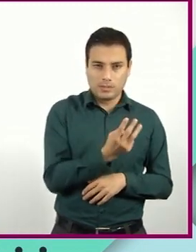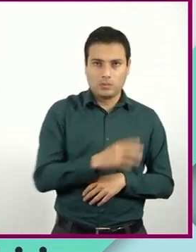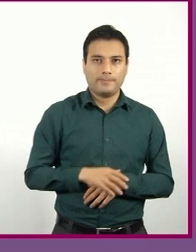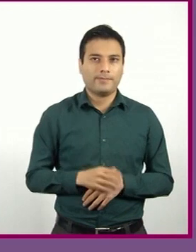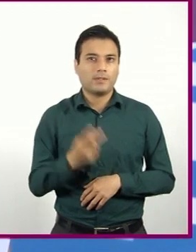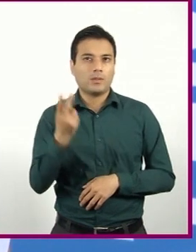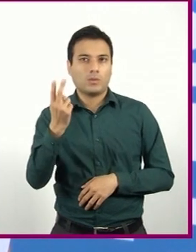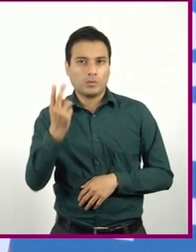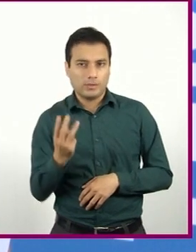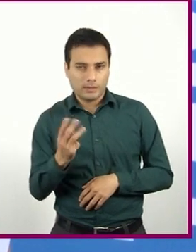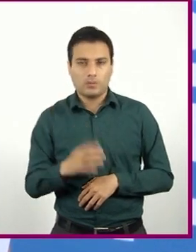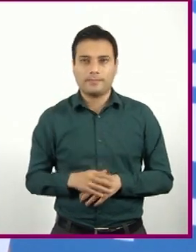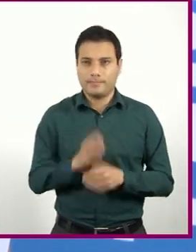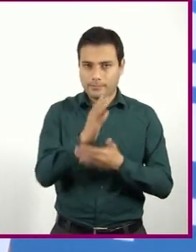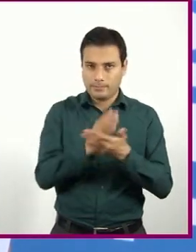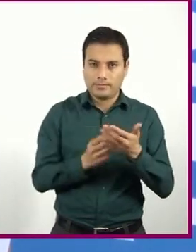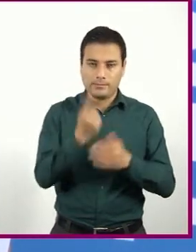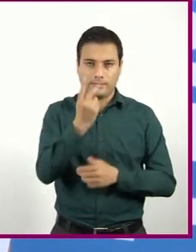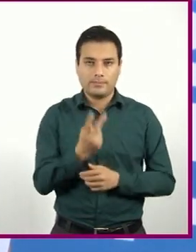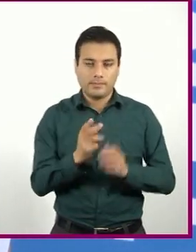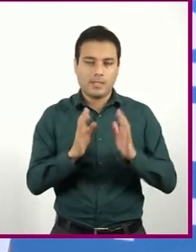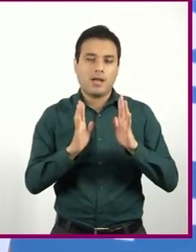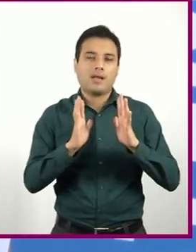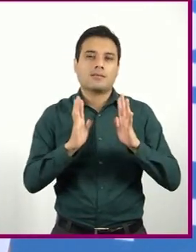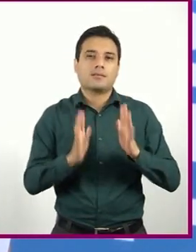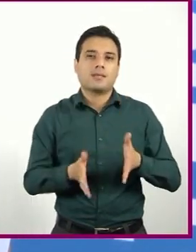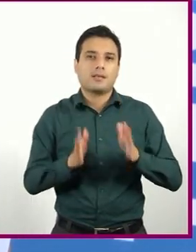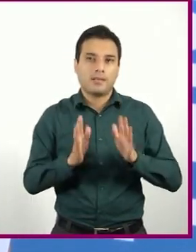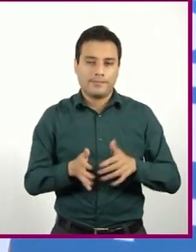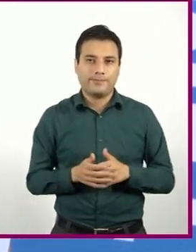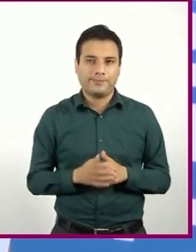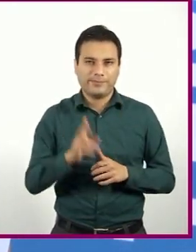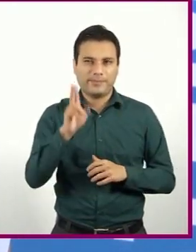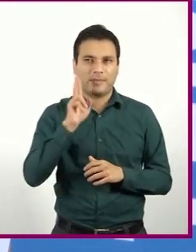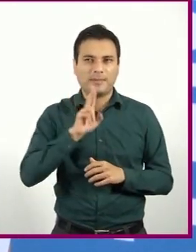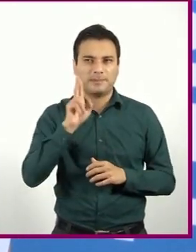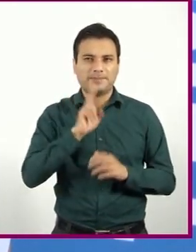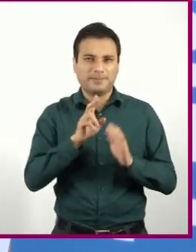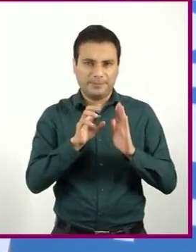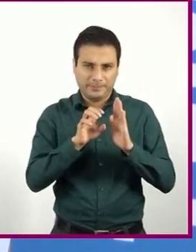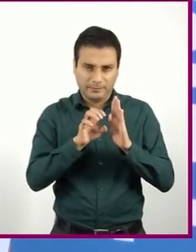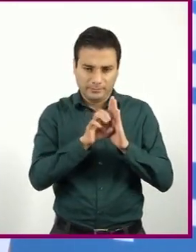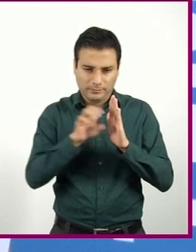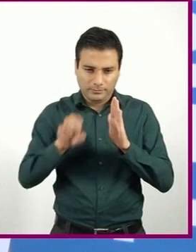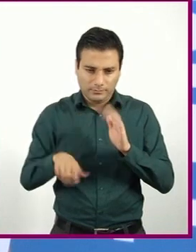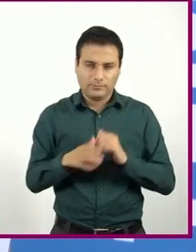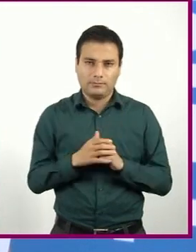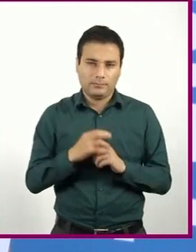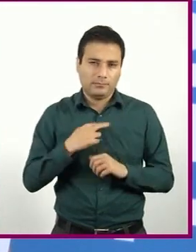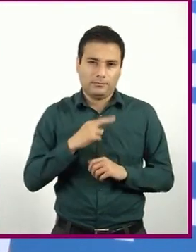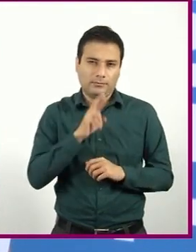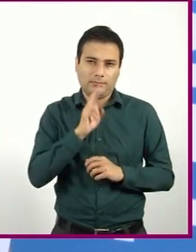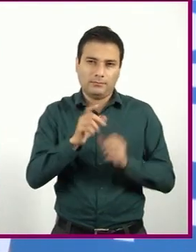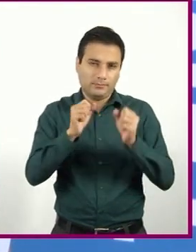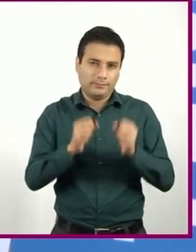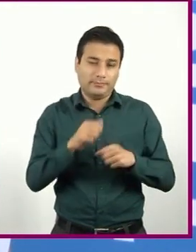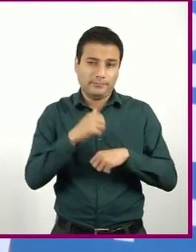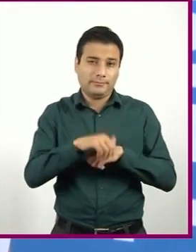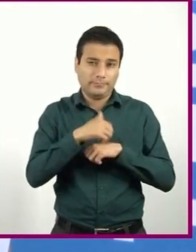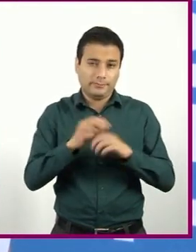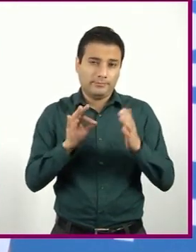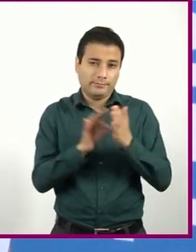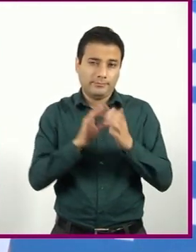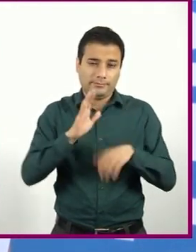2/3. Comprendo, maestra. Pero si me dan a elegir, definitivamente me quedo con los decimales. Se me hace